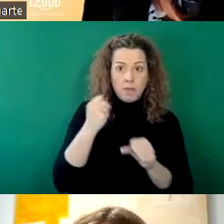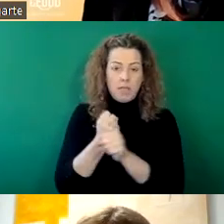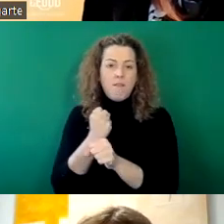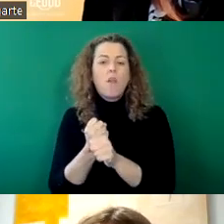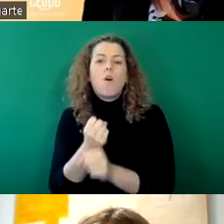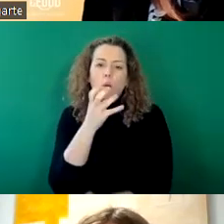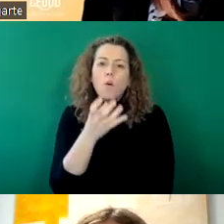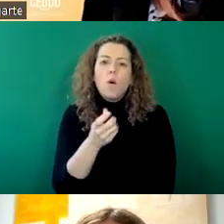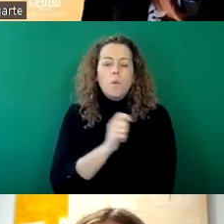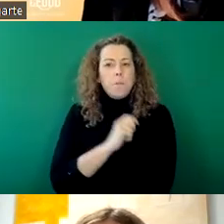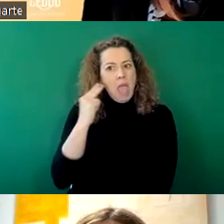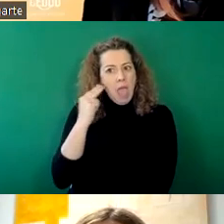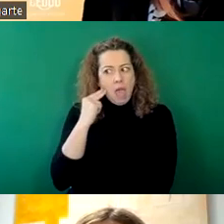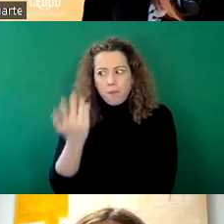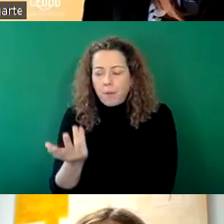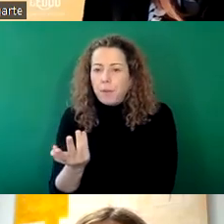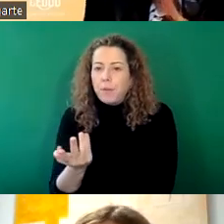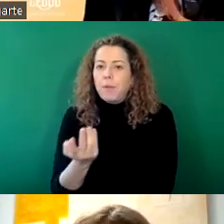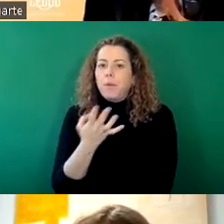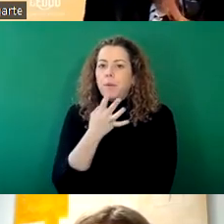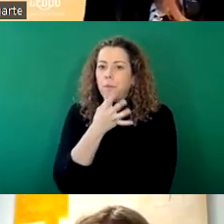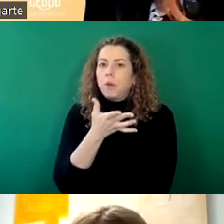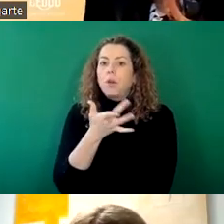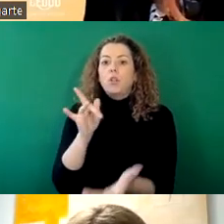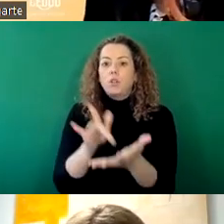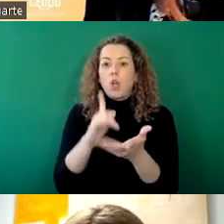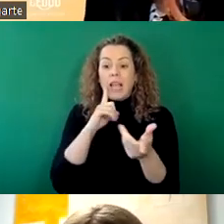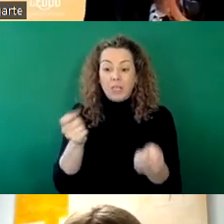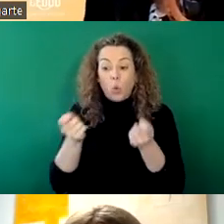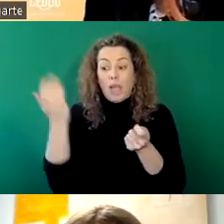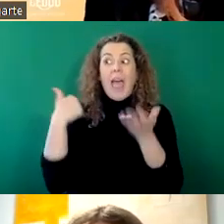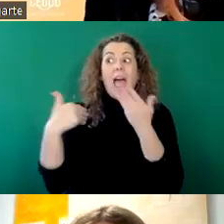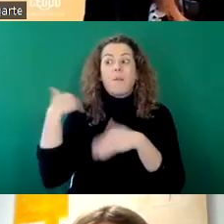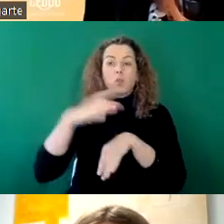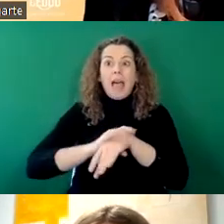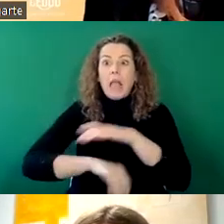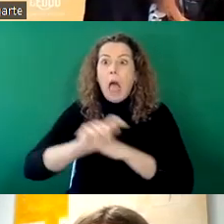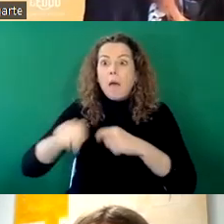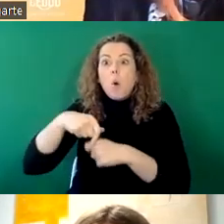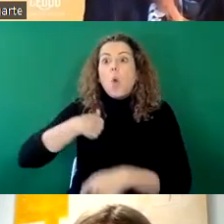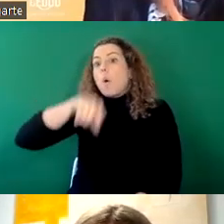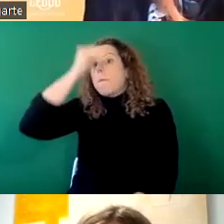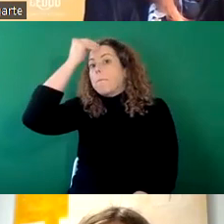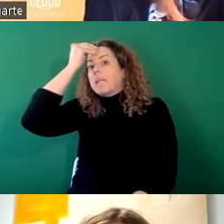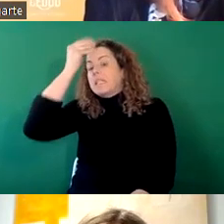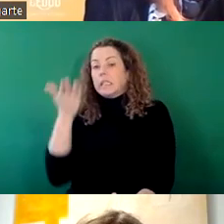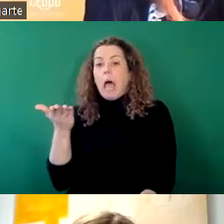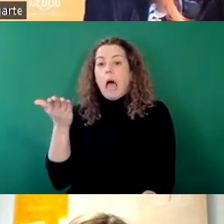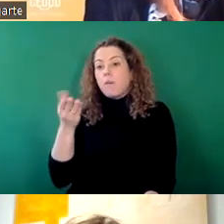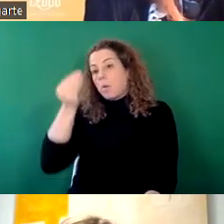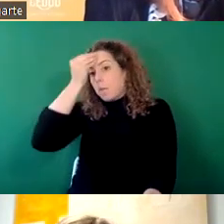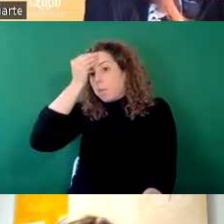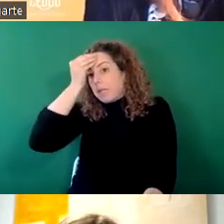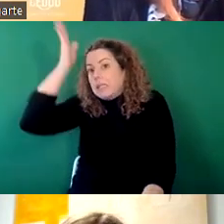nos daba miedo. Porque cuando sujetábamos o atábamos, creíamos que en nuestra visión,